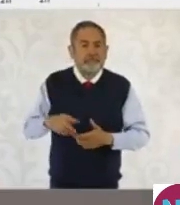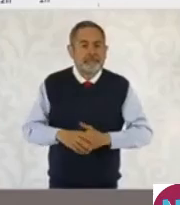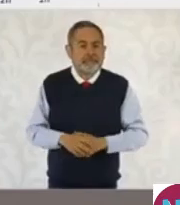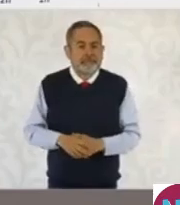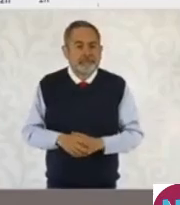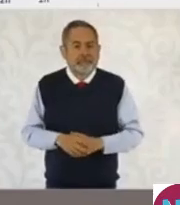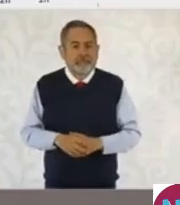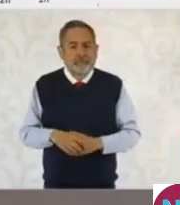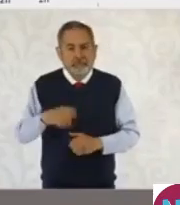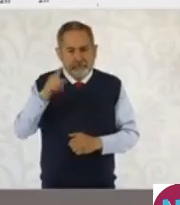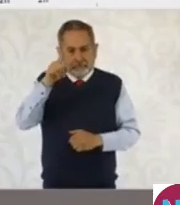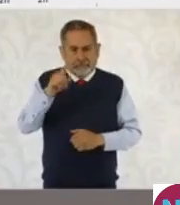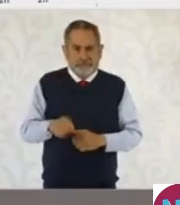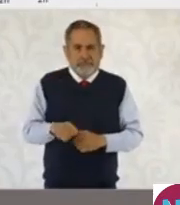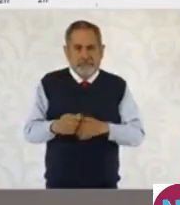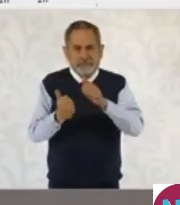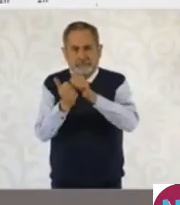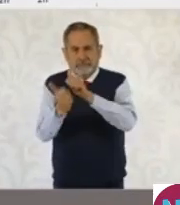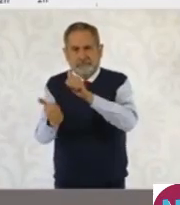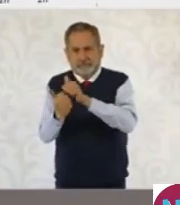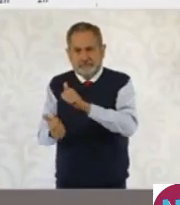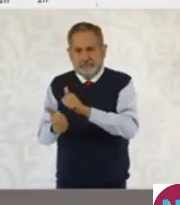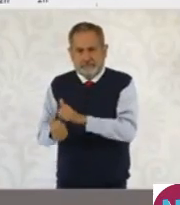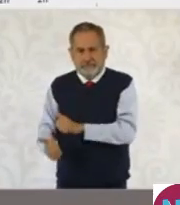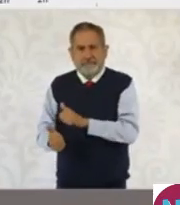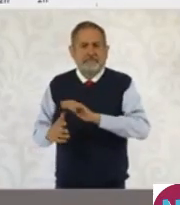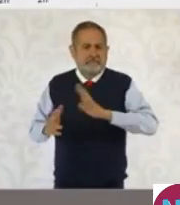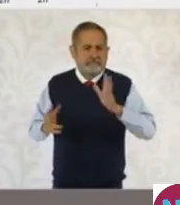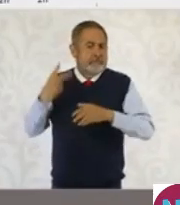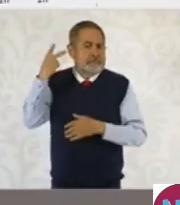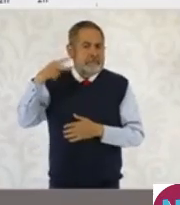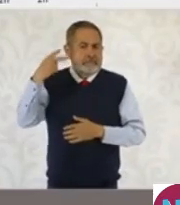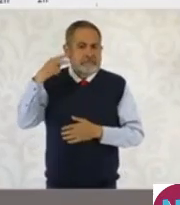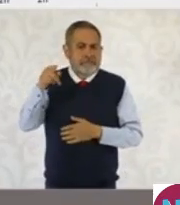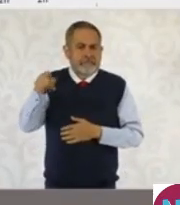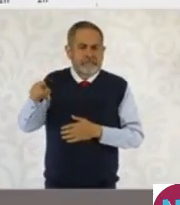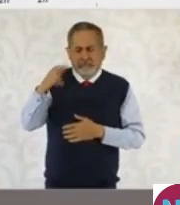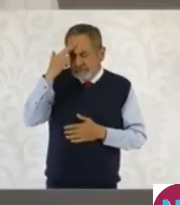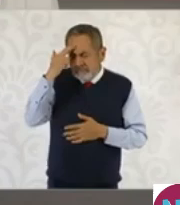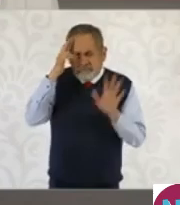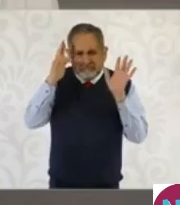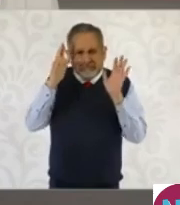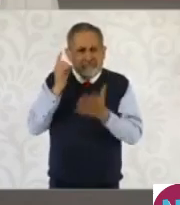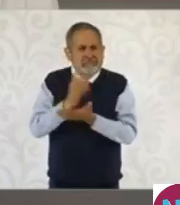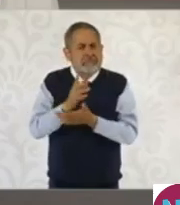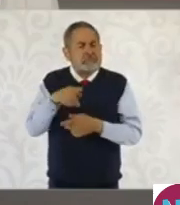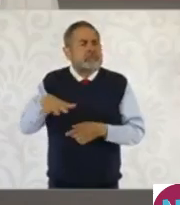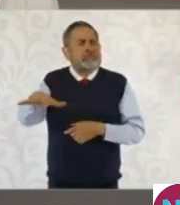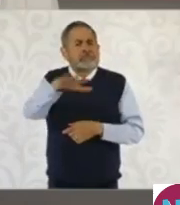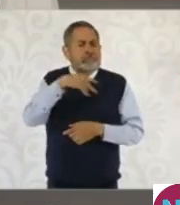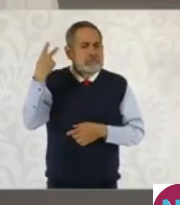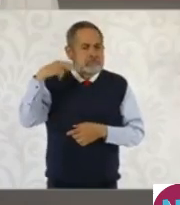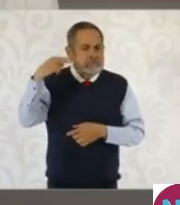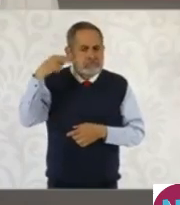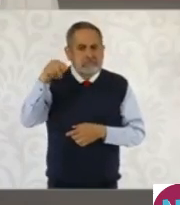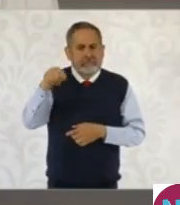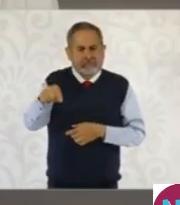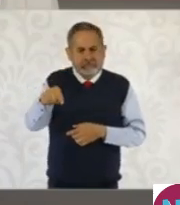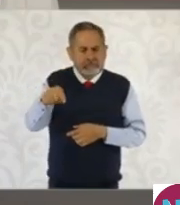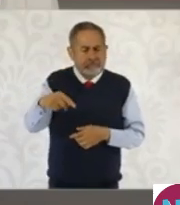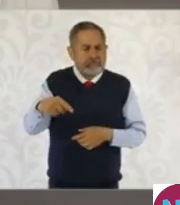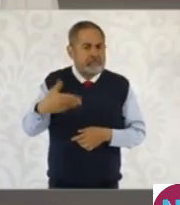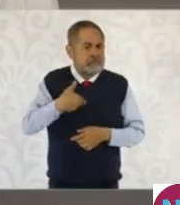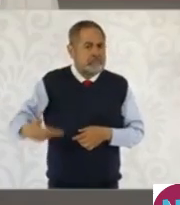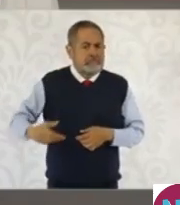Aquí decidieron salir de una manera en el 21. En Veracruz no sé si es el único estado, pero en Veracruz los